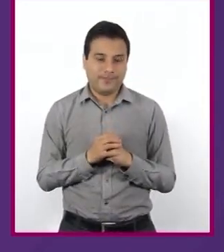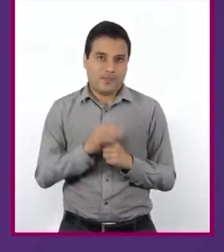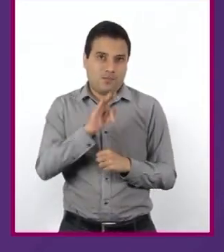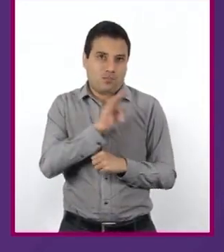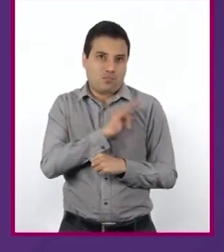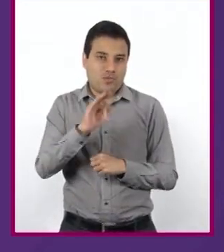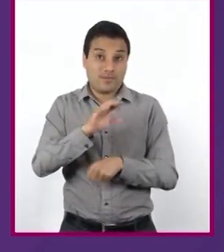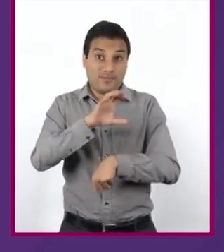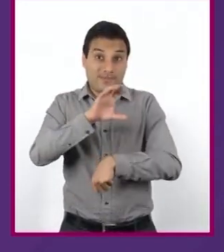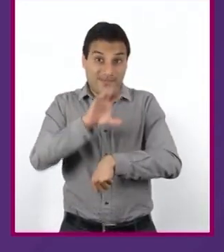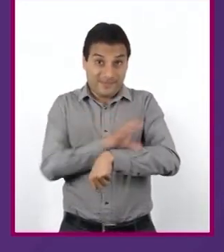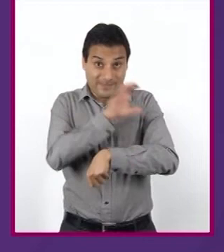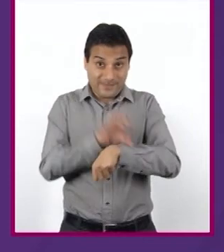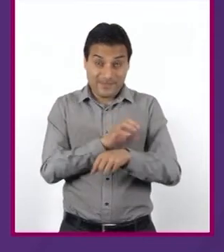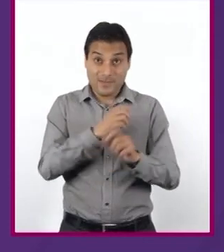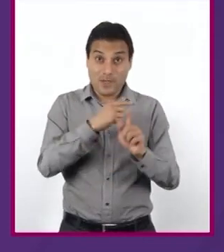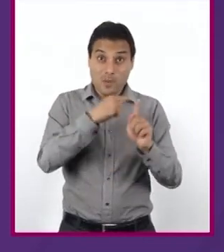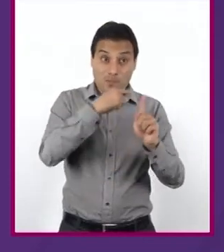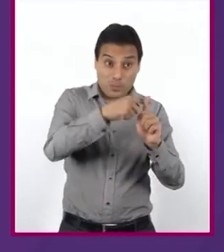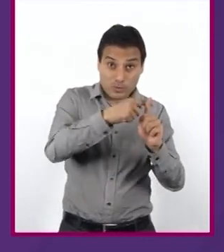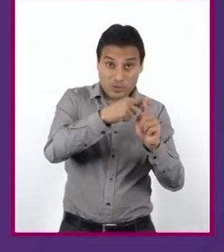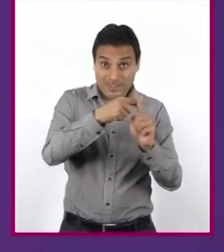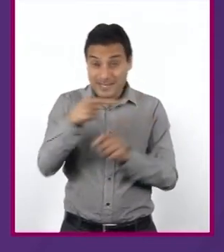contrarias se atraen.